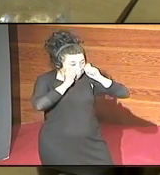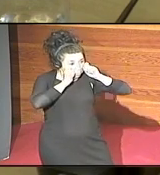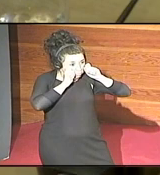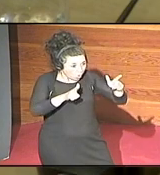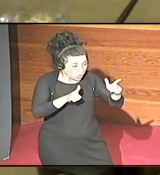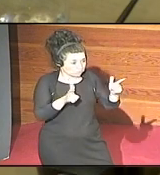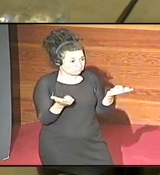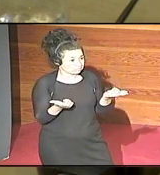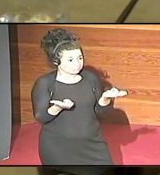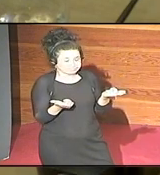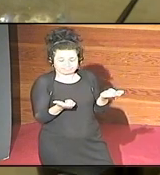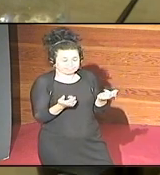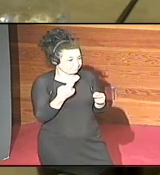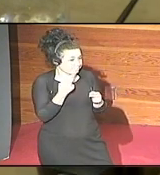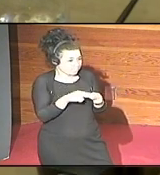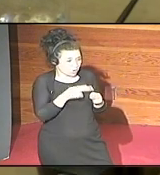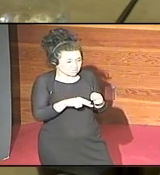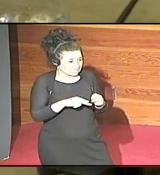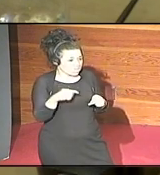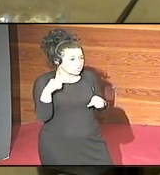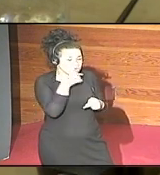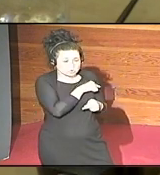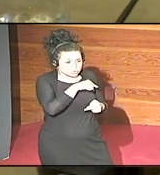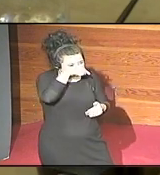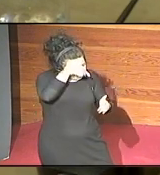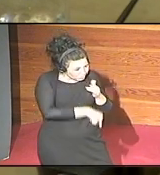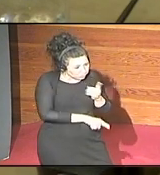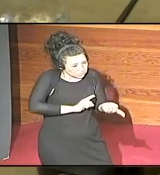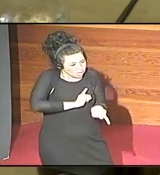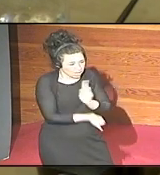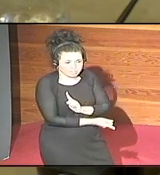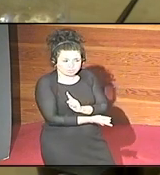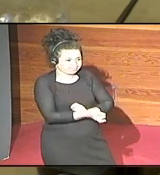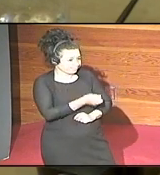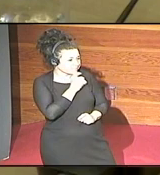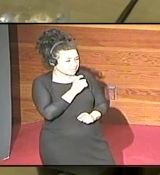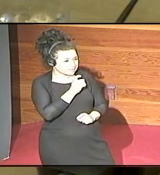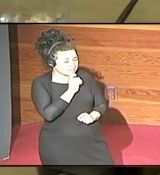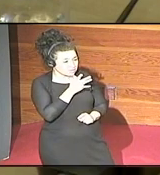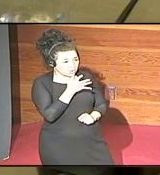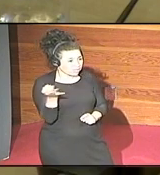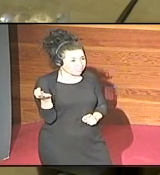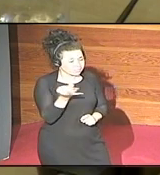cambiar la política rusa en profundidad. Porque tenéis que tener,